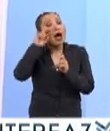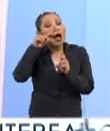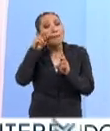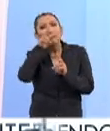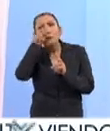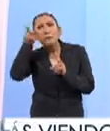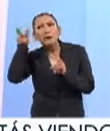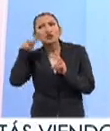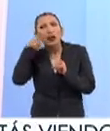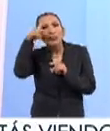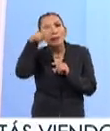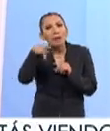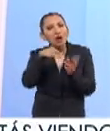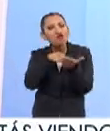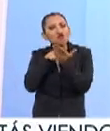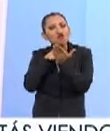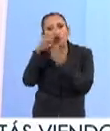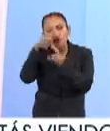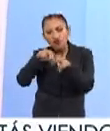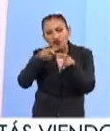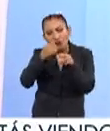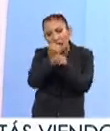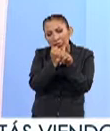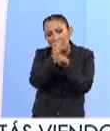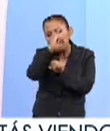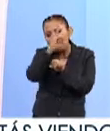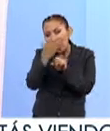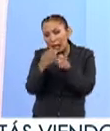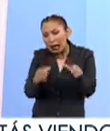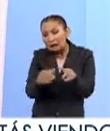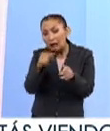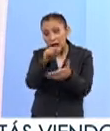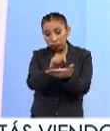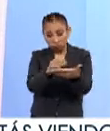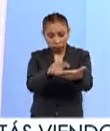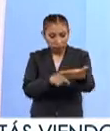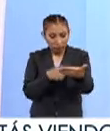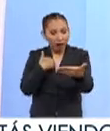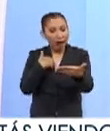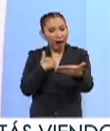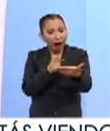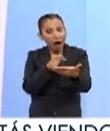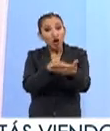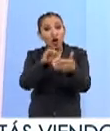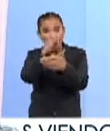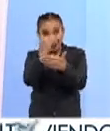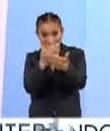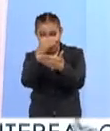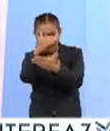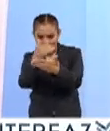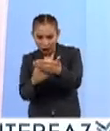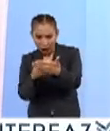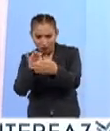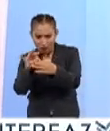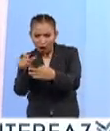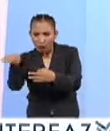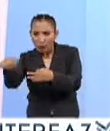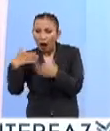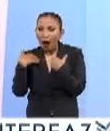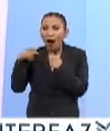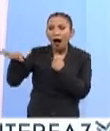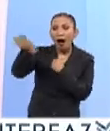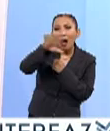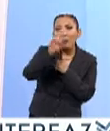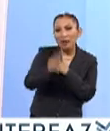Visuales en México, Reflexiones y Estudios sobre la Imagen, un texto que invita a comprender a través de la imagen la manera en que se entiende